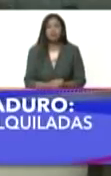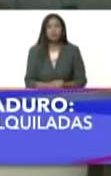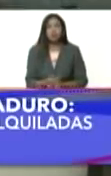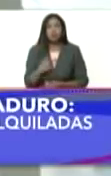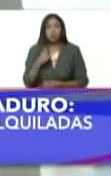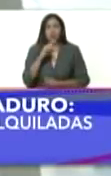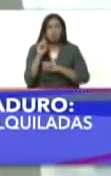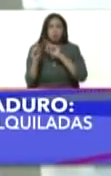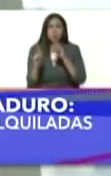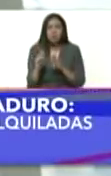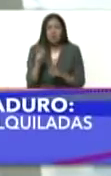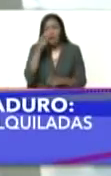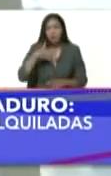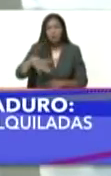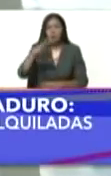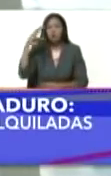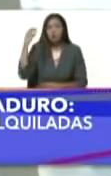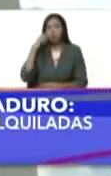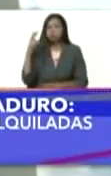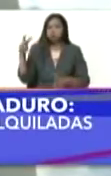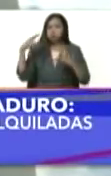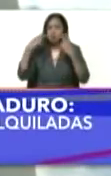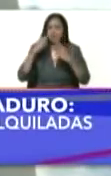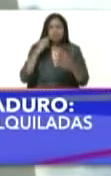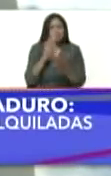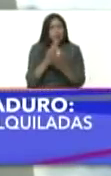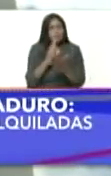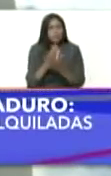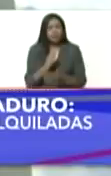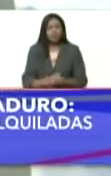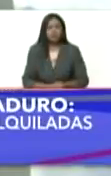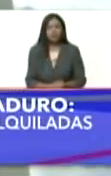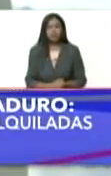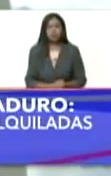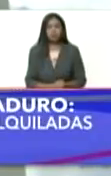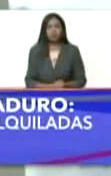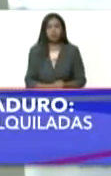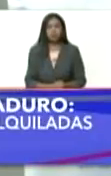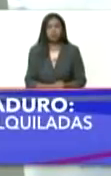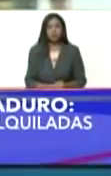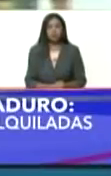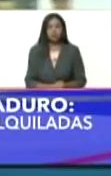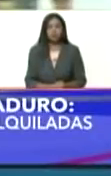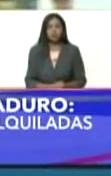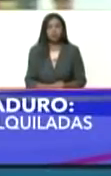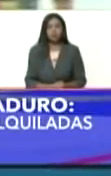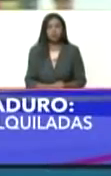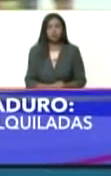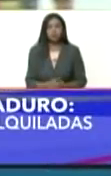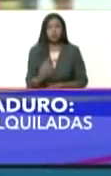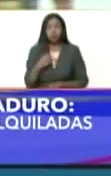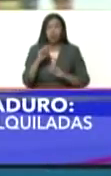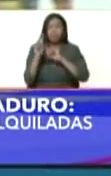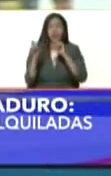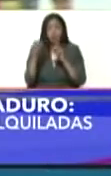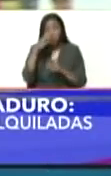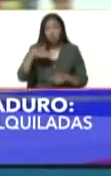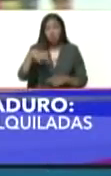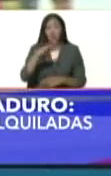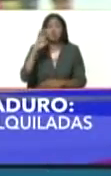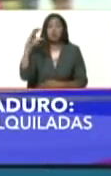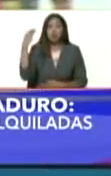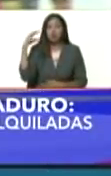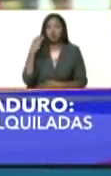preguntaría al pueblo de Colombia, que nos escucha siempre. Yo le pregunto al pueblo de